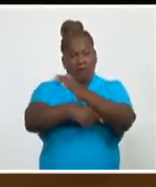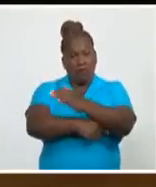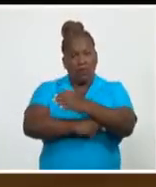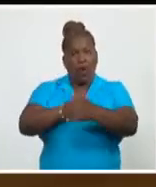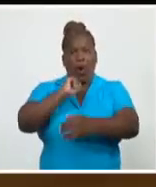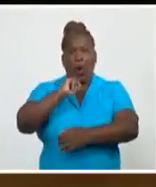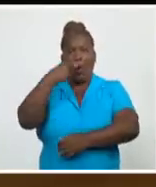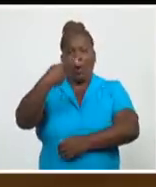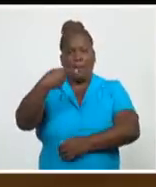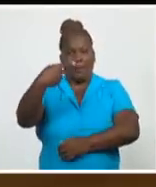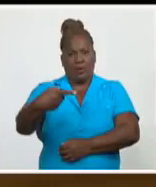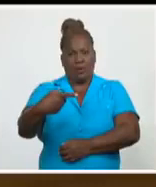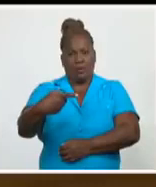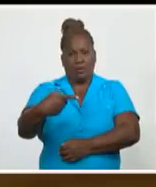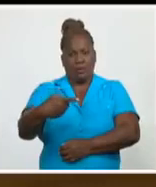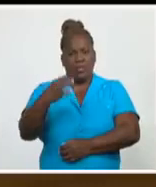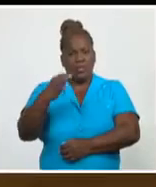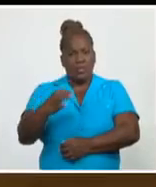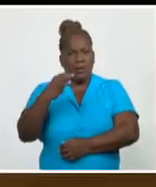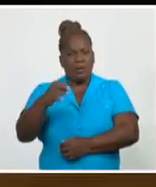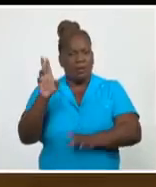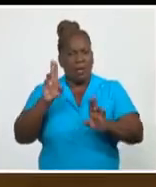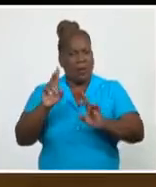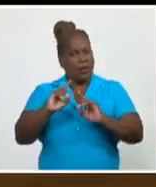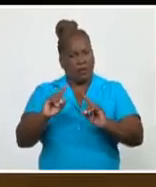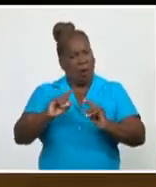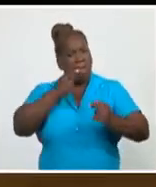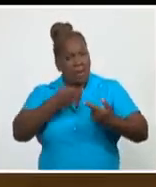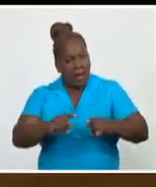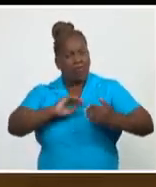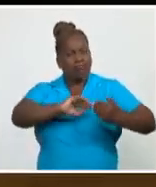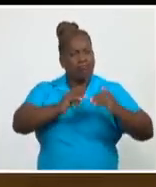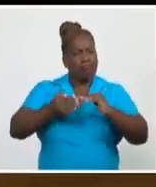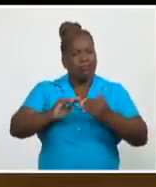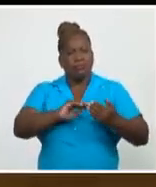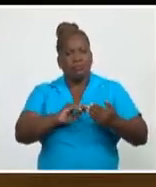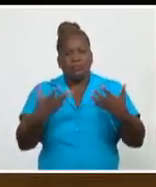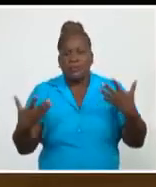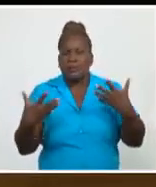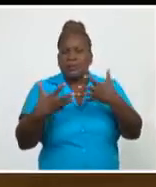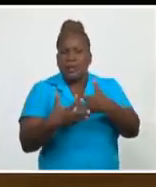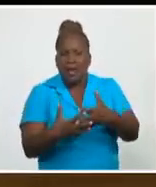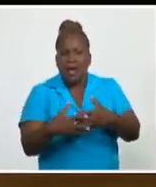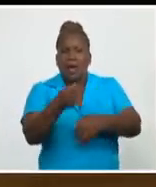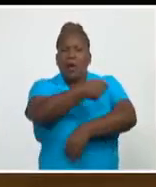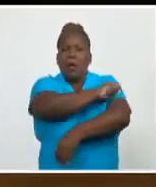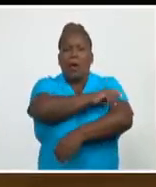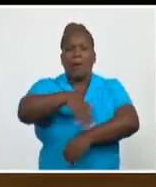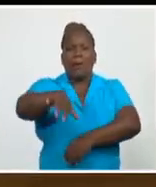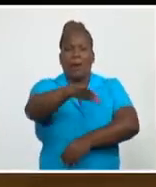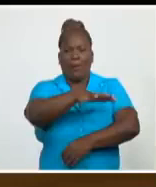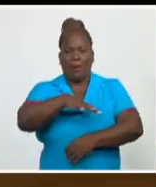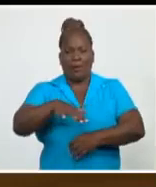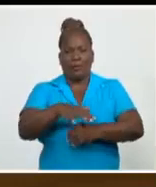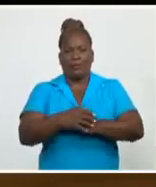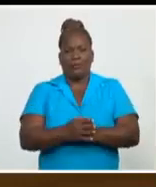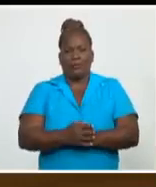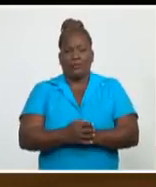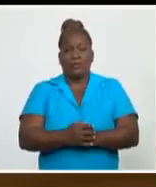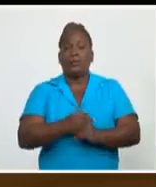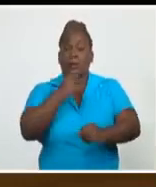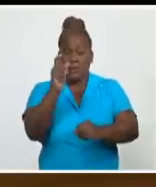opiniones, no siempre coincidente. Estrechar el vínculo con la masa trabajadora y la población y asegurar